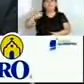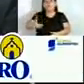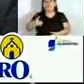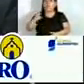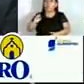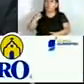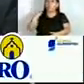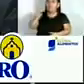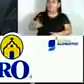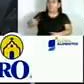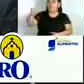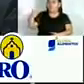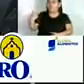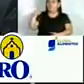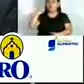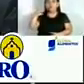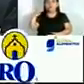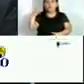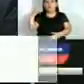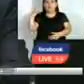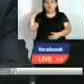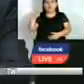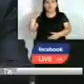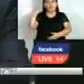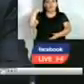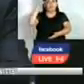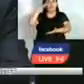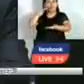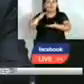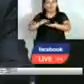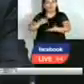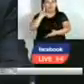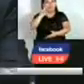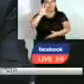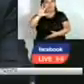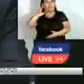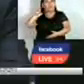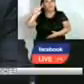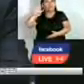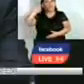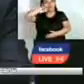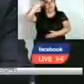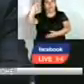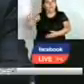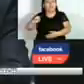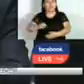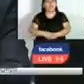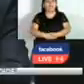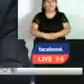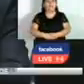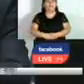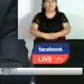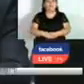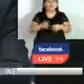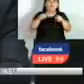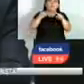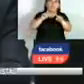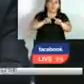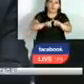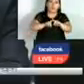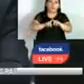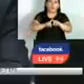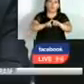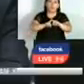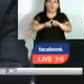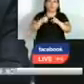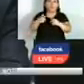año pasado, en el 2020, decrecieron en un 15.4%. Pero ya en enero